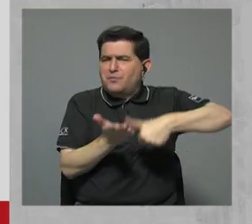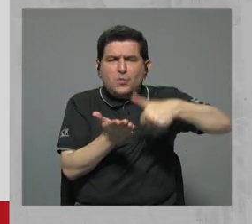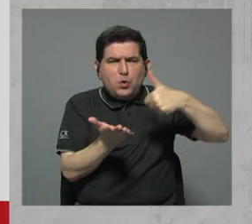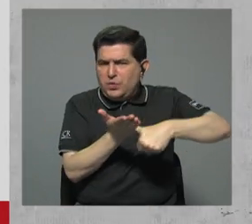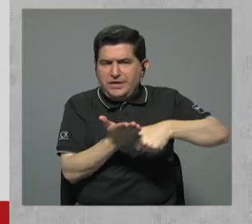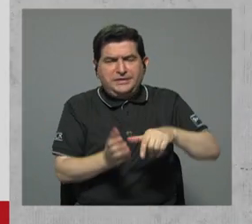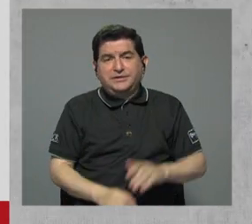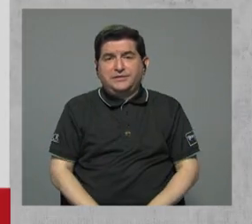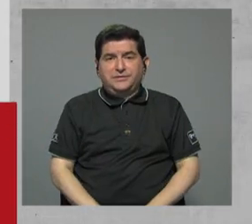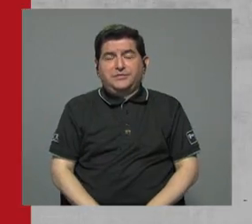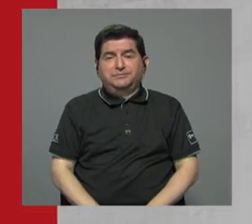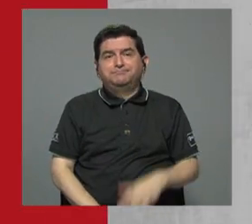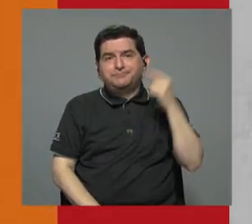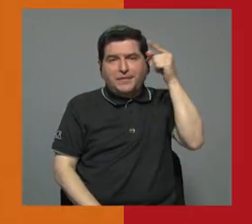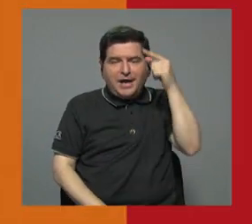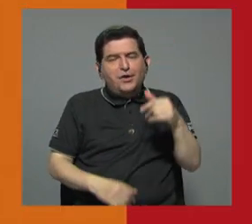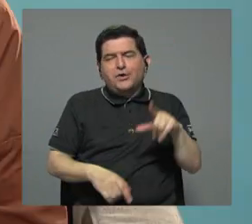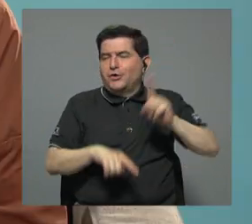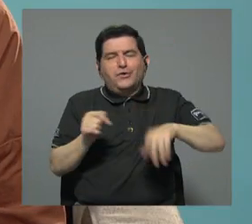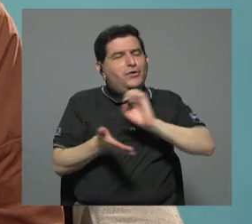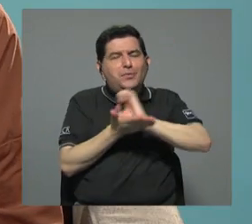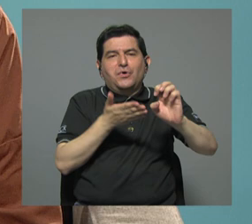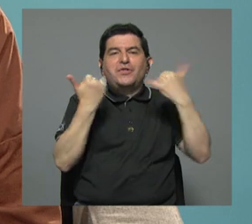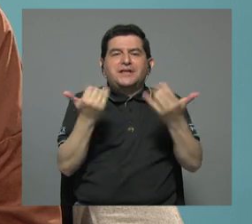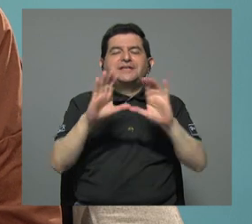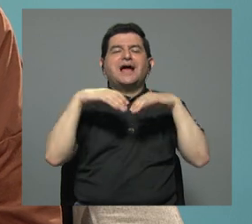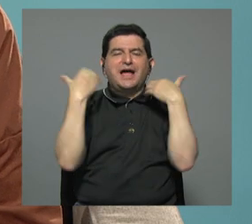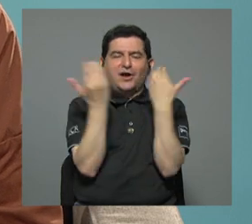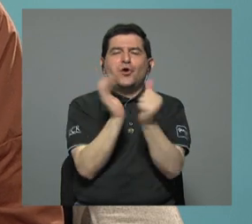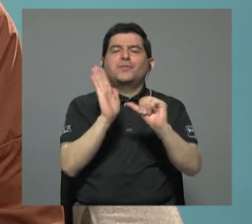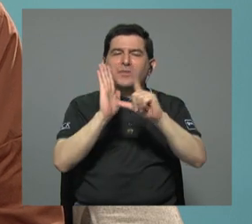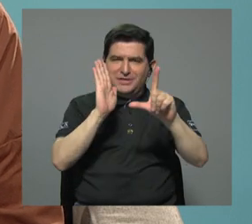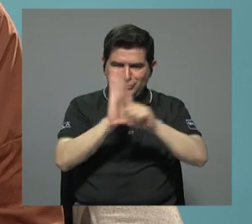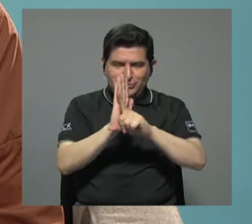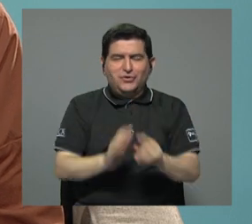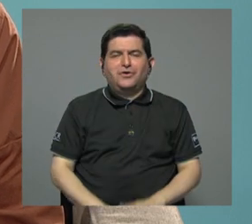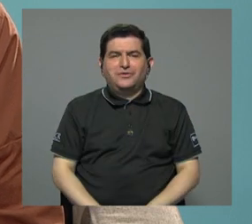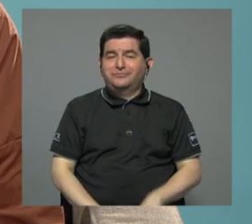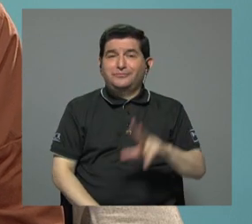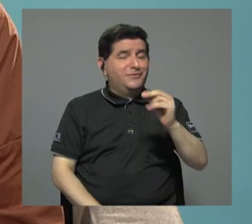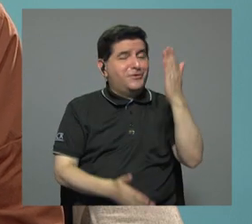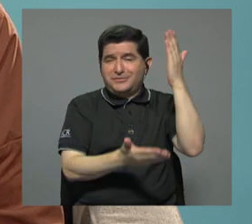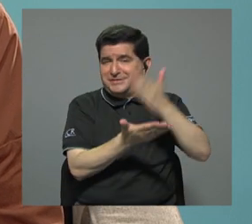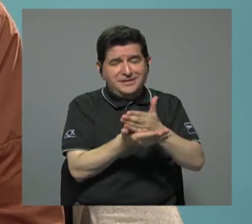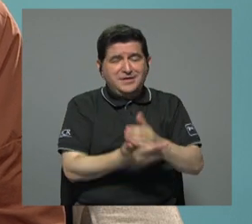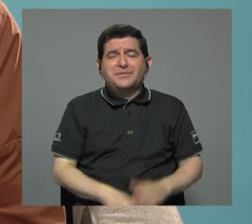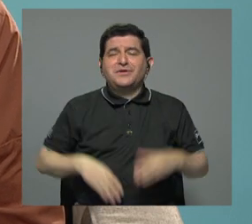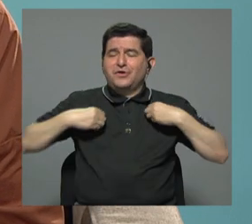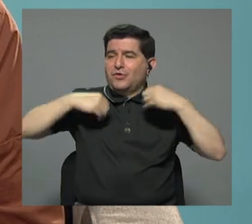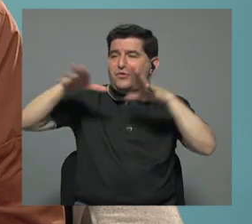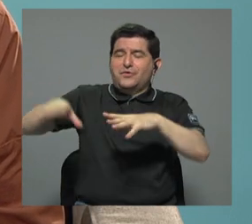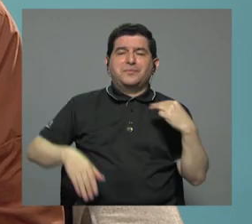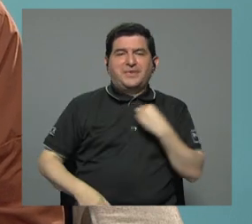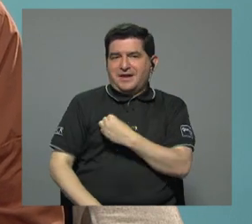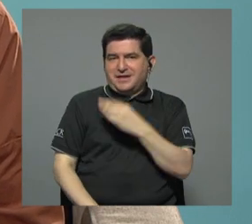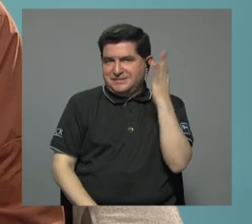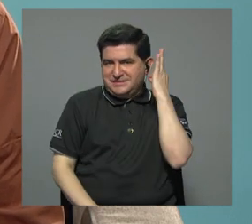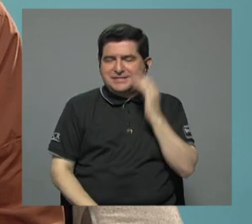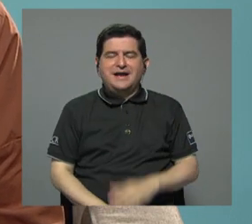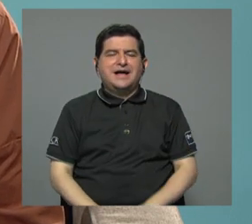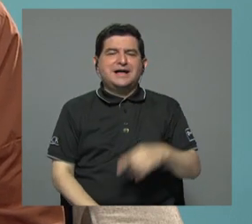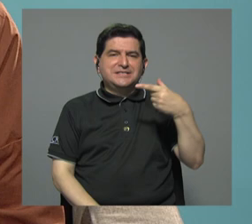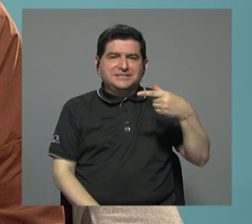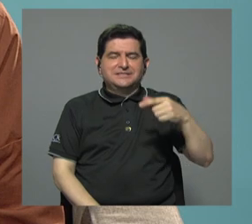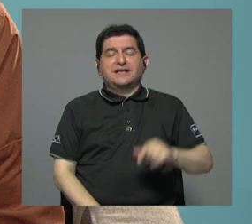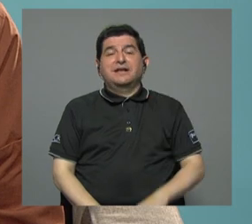evitable que por supuesto estable exactamente ya el tema no murió con la renuncia de doña diesel sino que pues ha